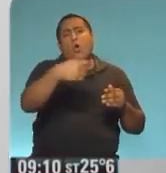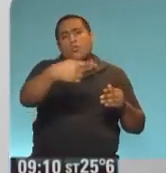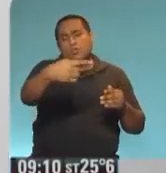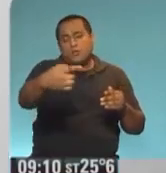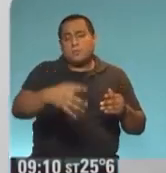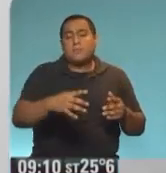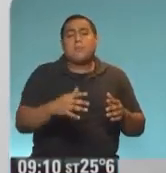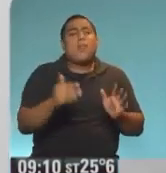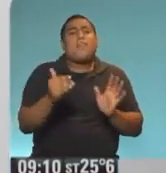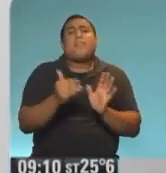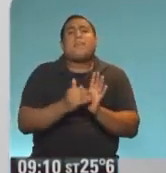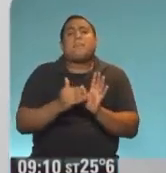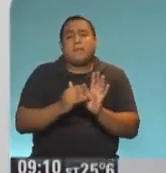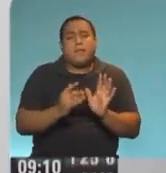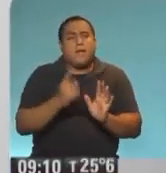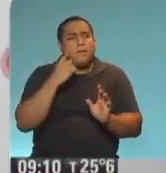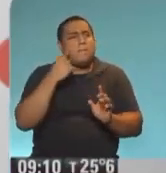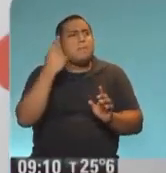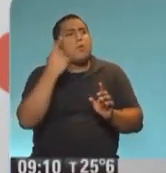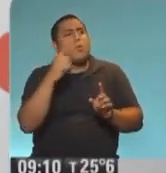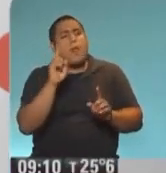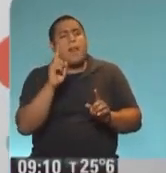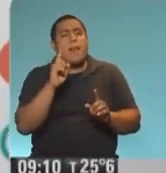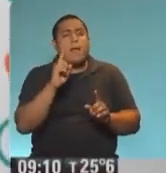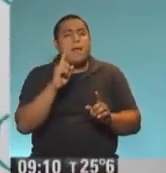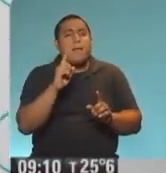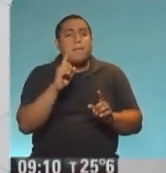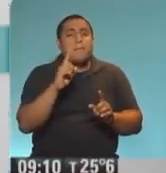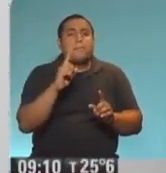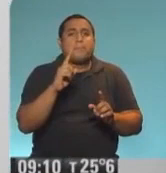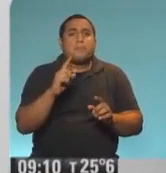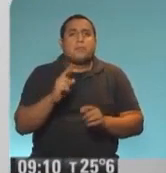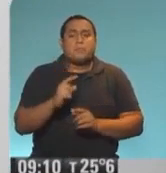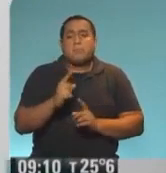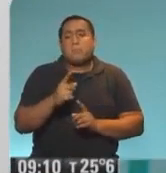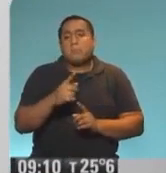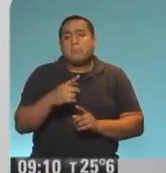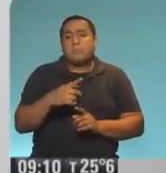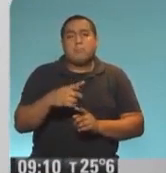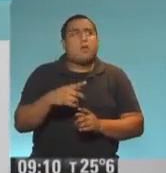justamente en función de esos prioritarios contados, público o privado,